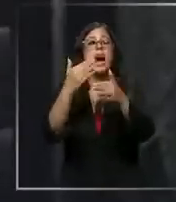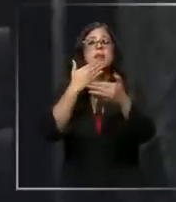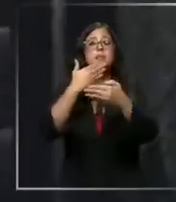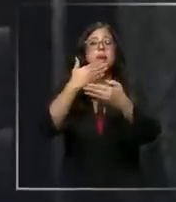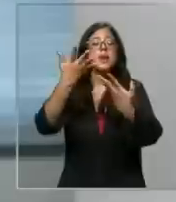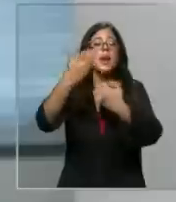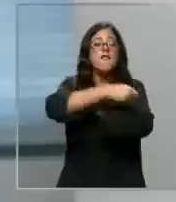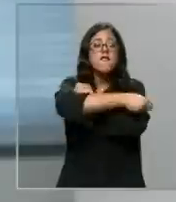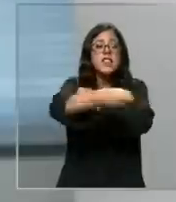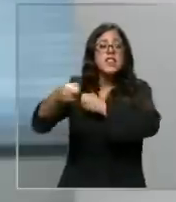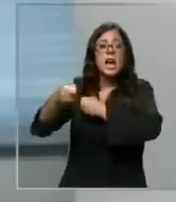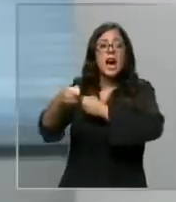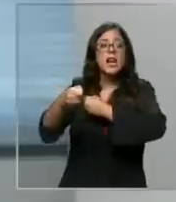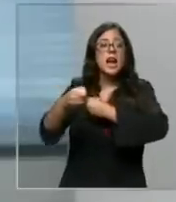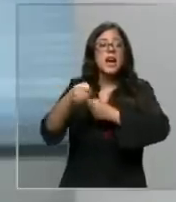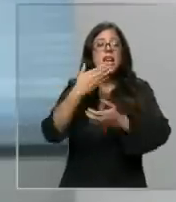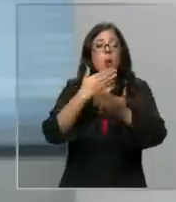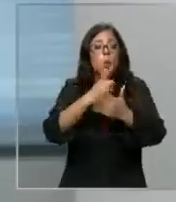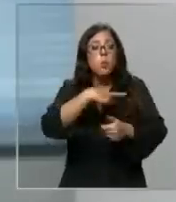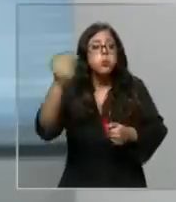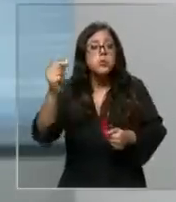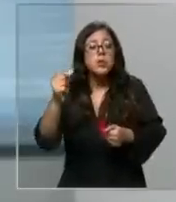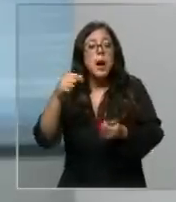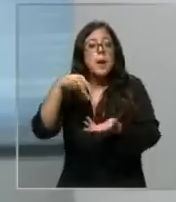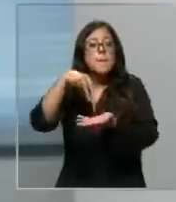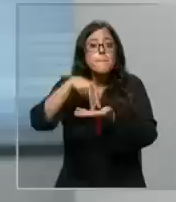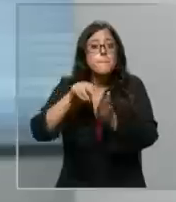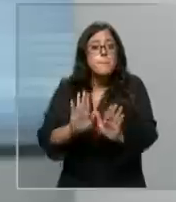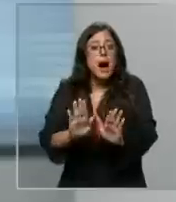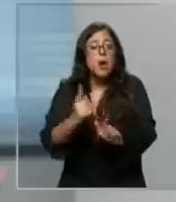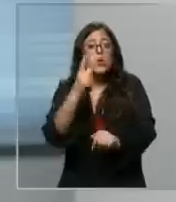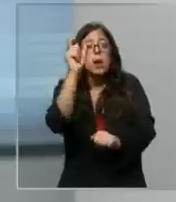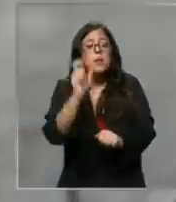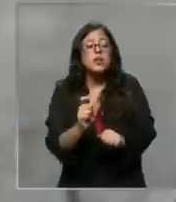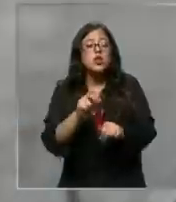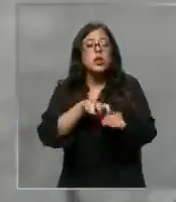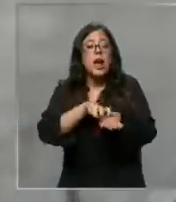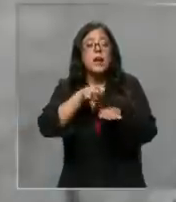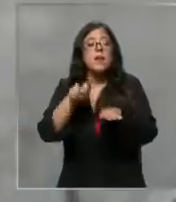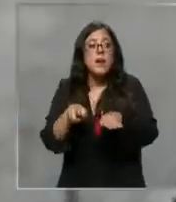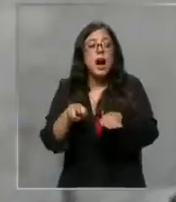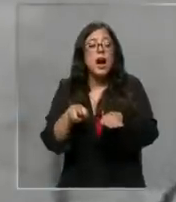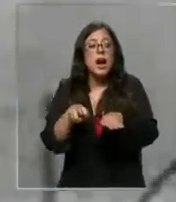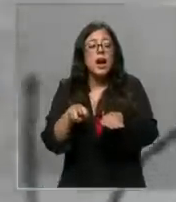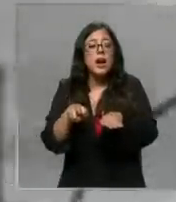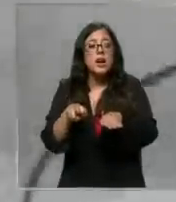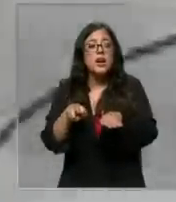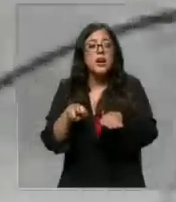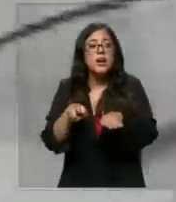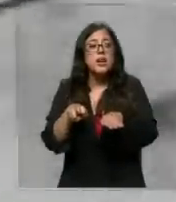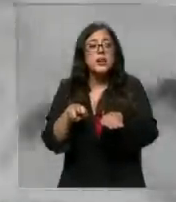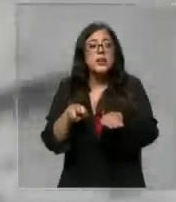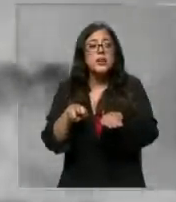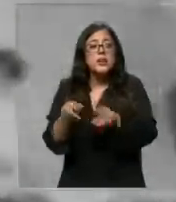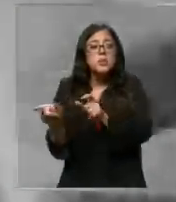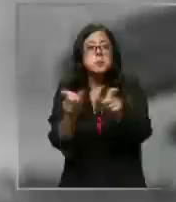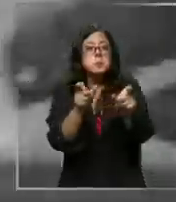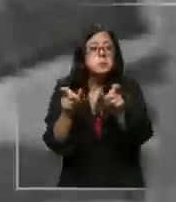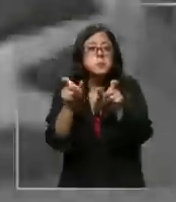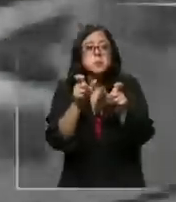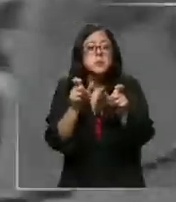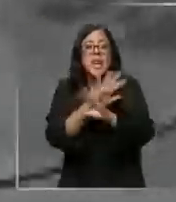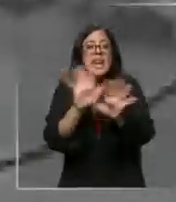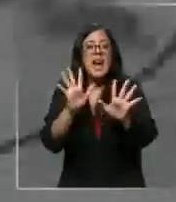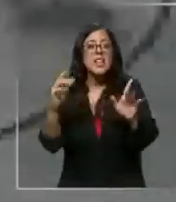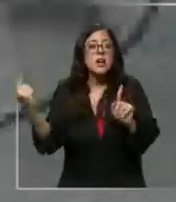en la huida se detiene en un momento uno de los sujetos baja y se hace acciones de vigilancia para ver